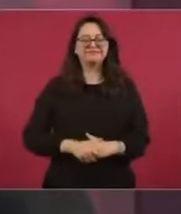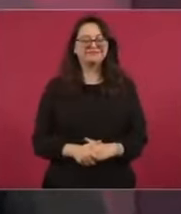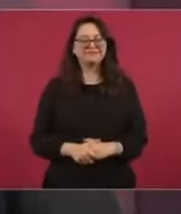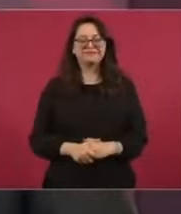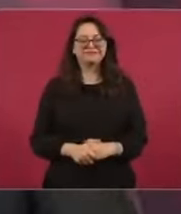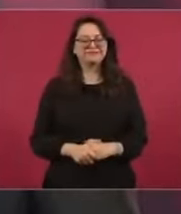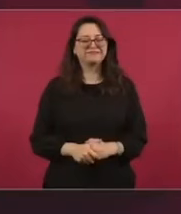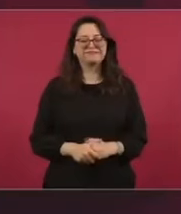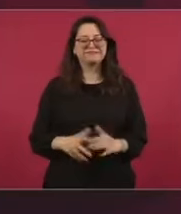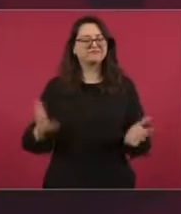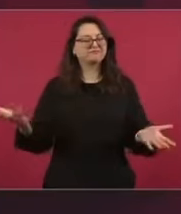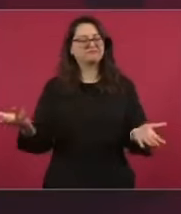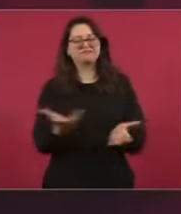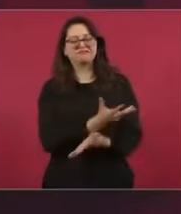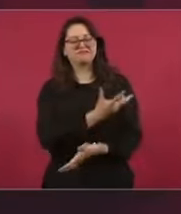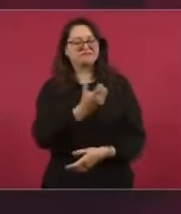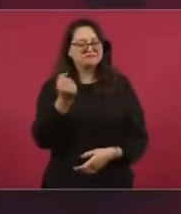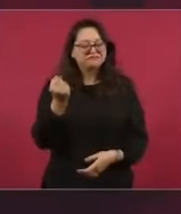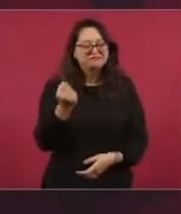un triunfo pírrico.